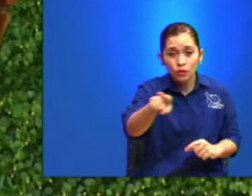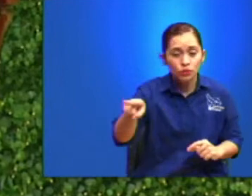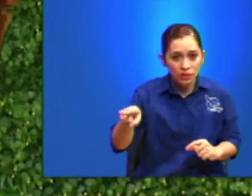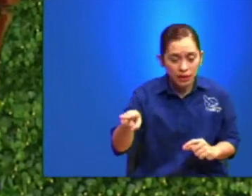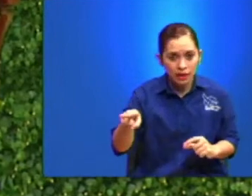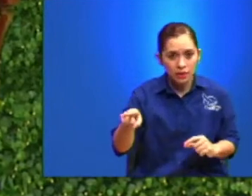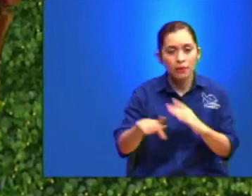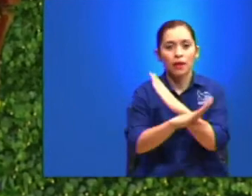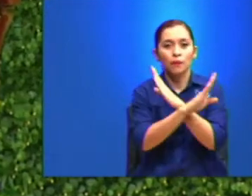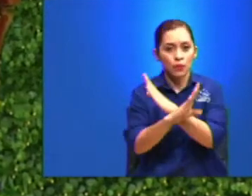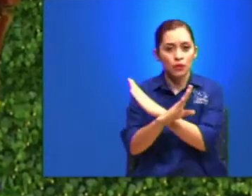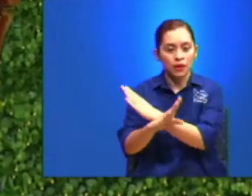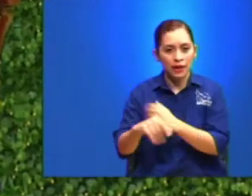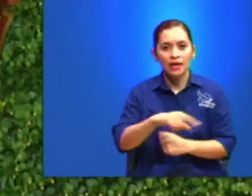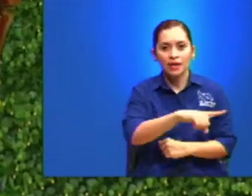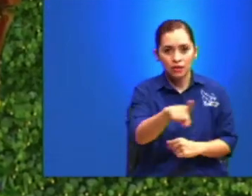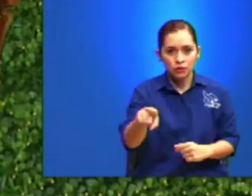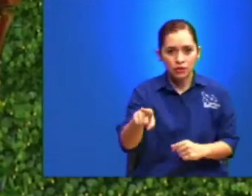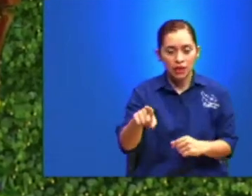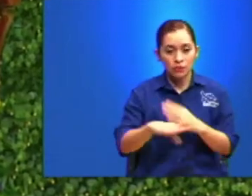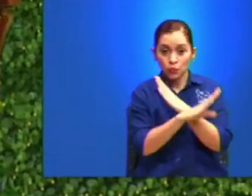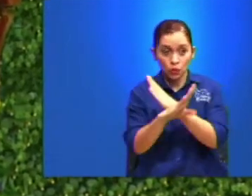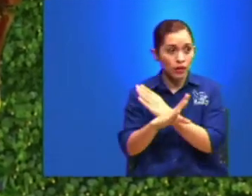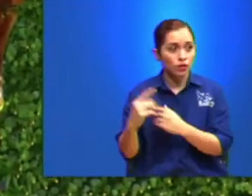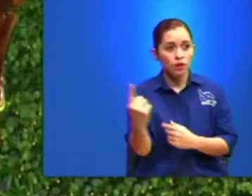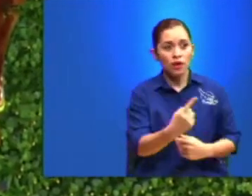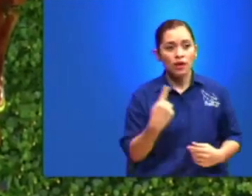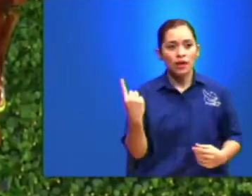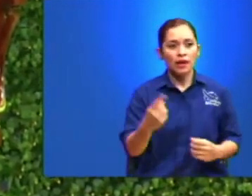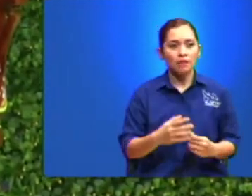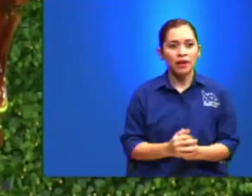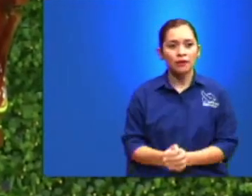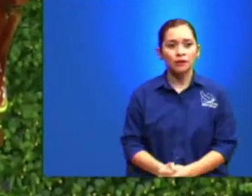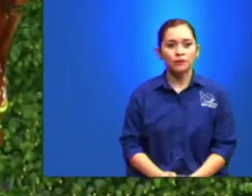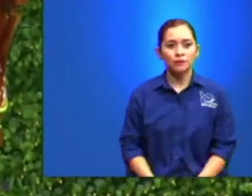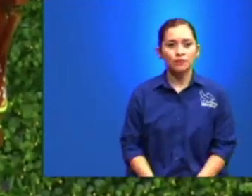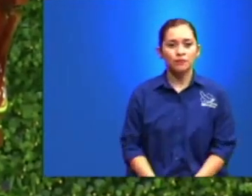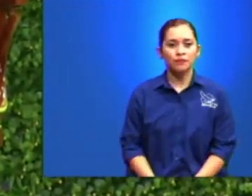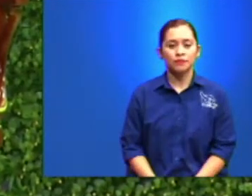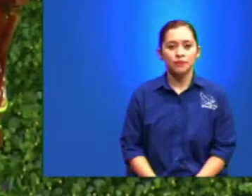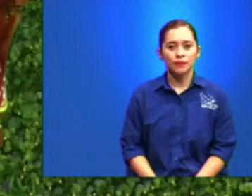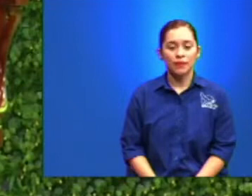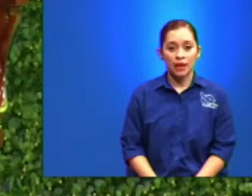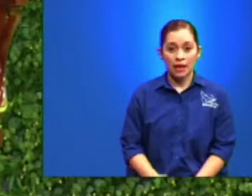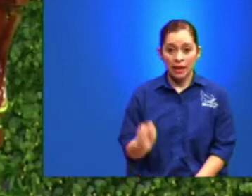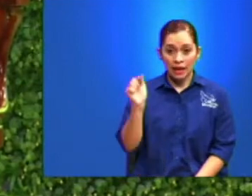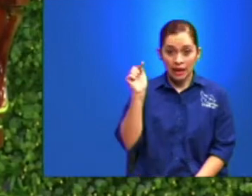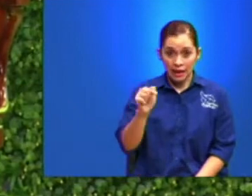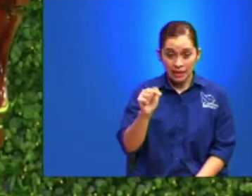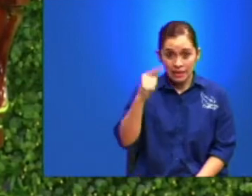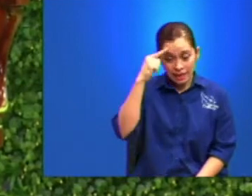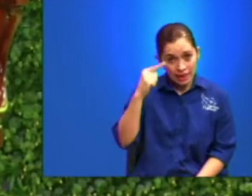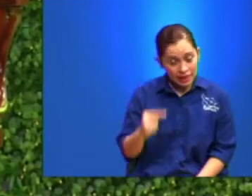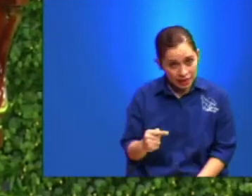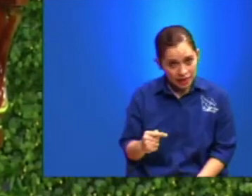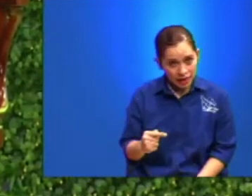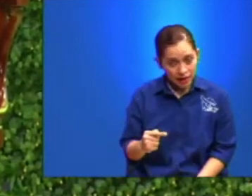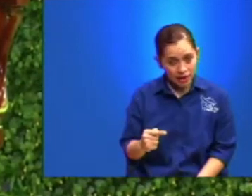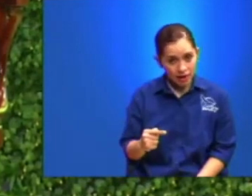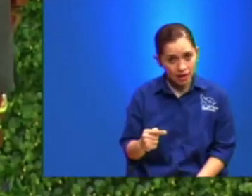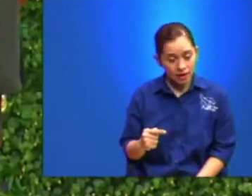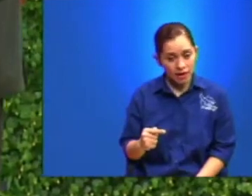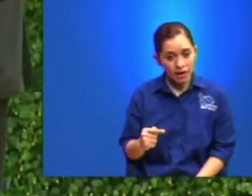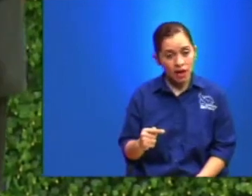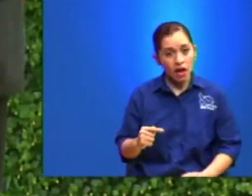protegerles a ustedes para protegernos todos sin embargo ese día los